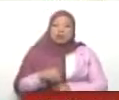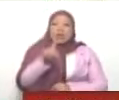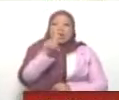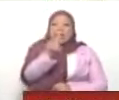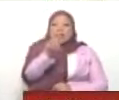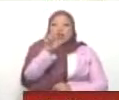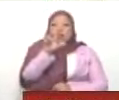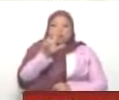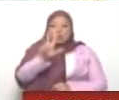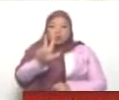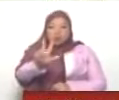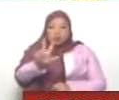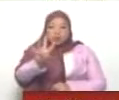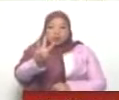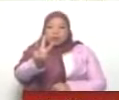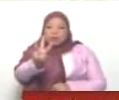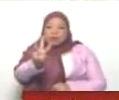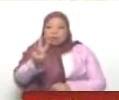DW, nazi.